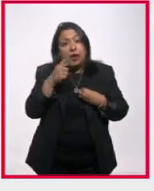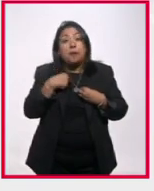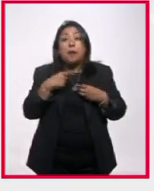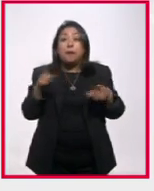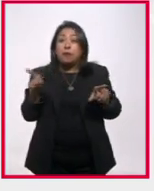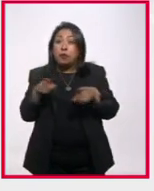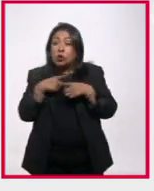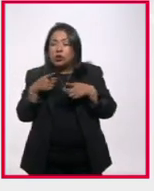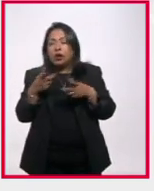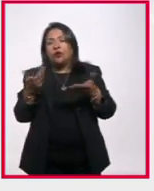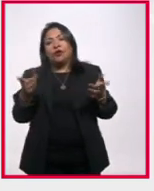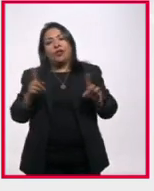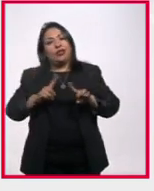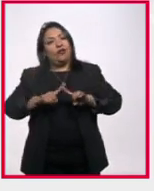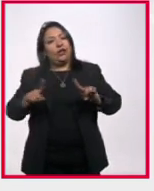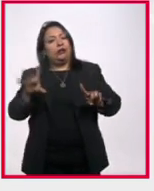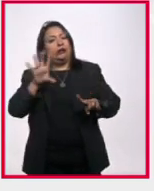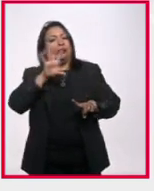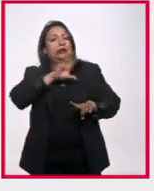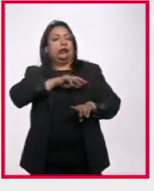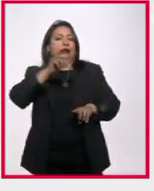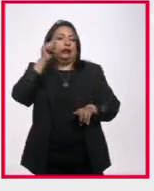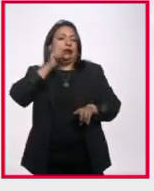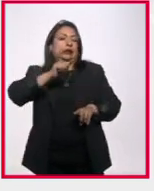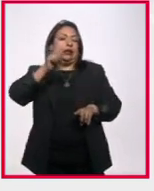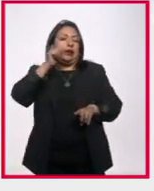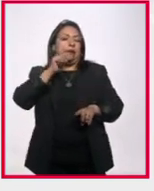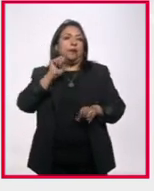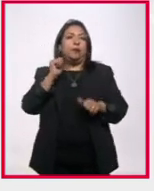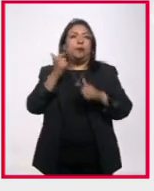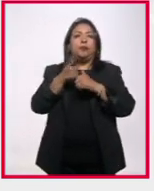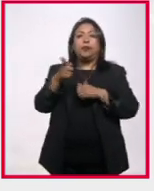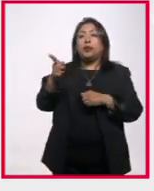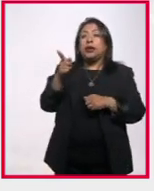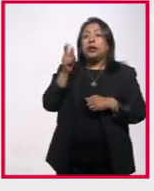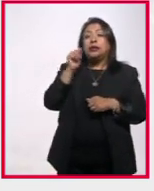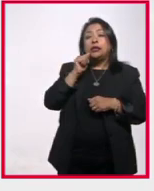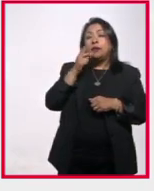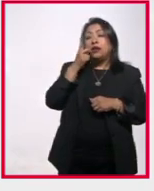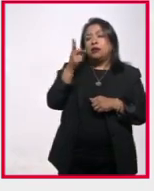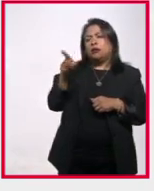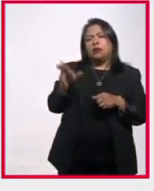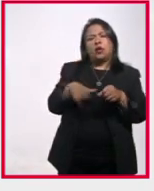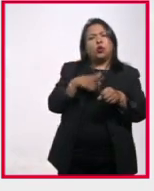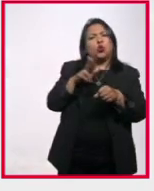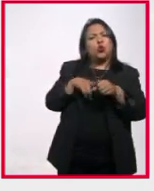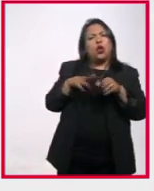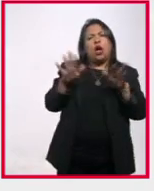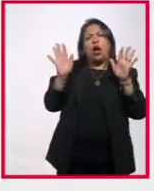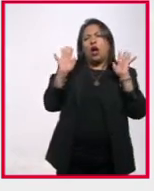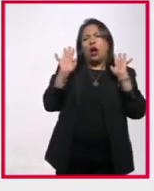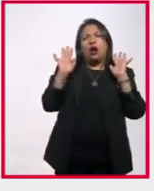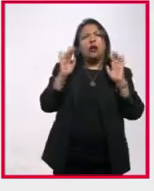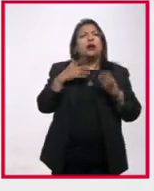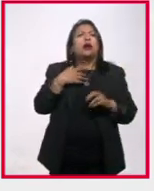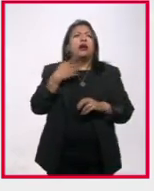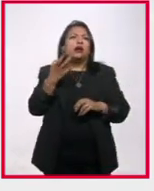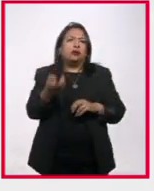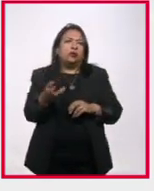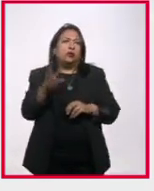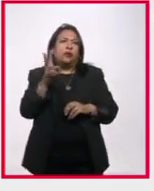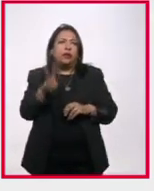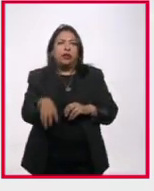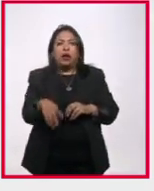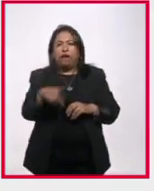siempre fue algo que me apasionó. Algo que siempre se comenta de ti es que se te da con mucha naturalidad. Eso no quiere decir, desde luego, amigos, que